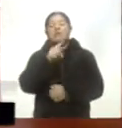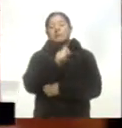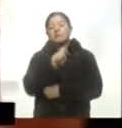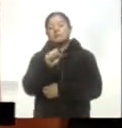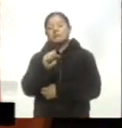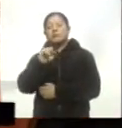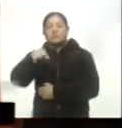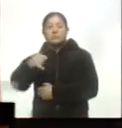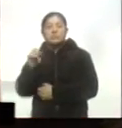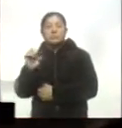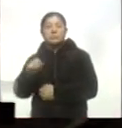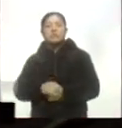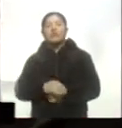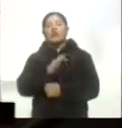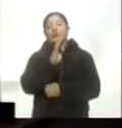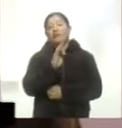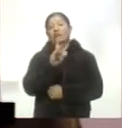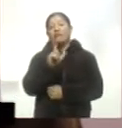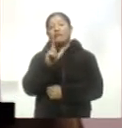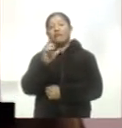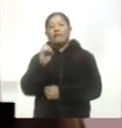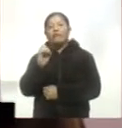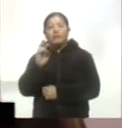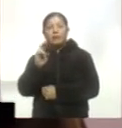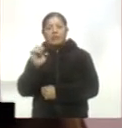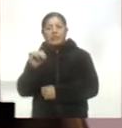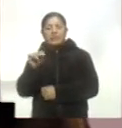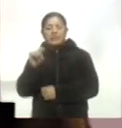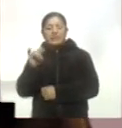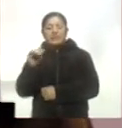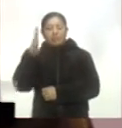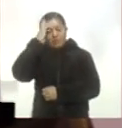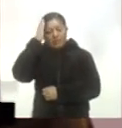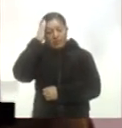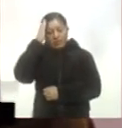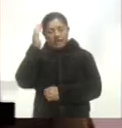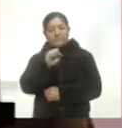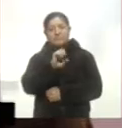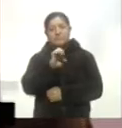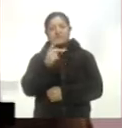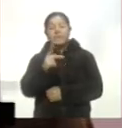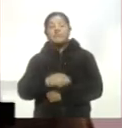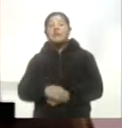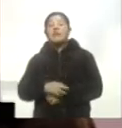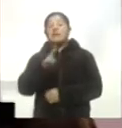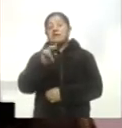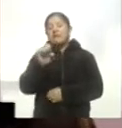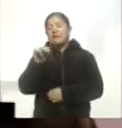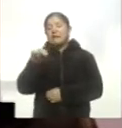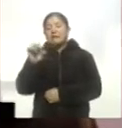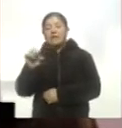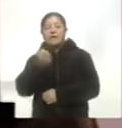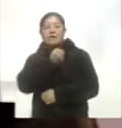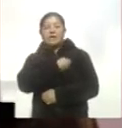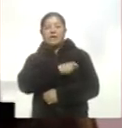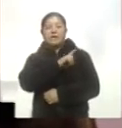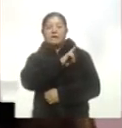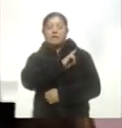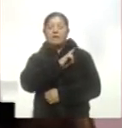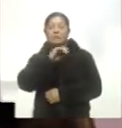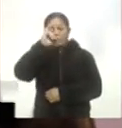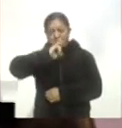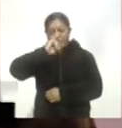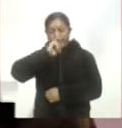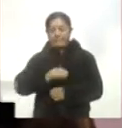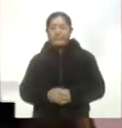Estado; Florentino Domínguez, secretario de Educación Pública; y René Lima Morales, secretario de Salud. Con información de la